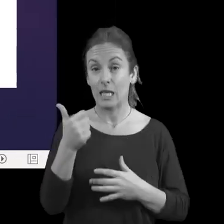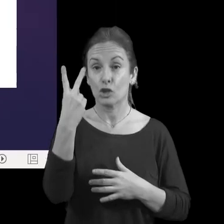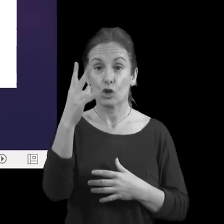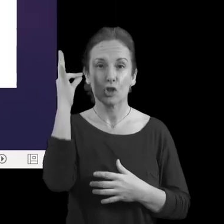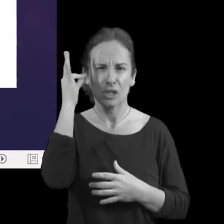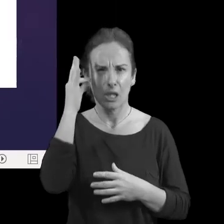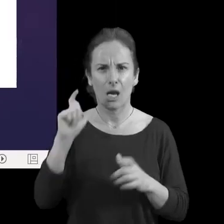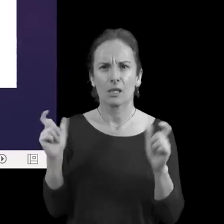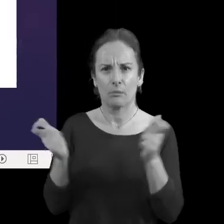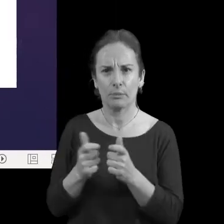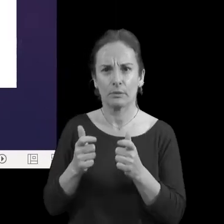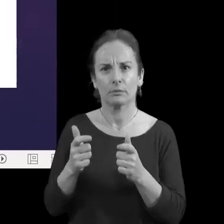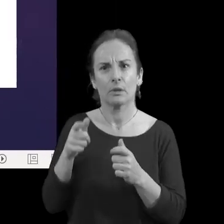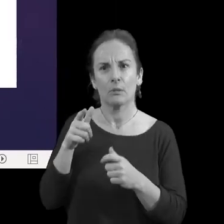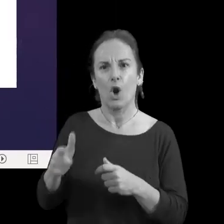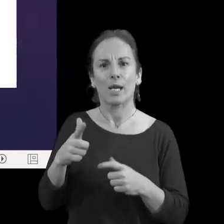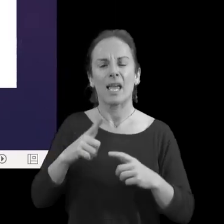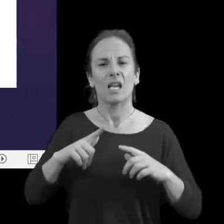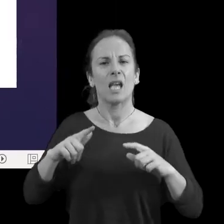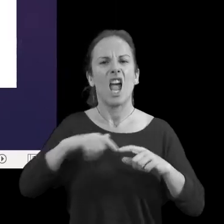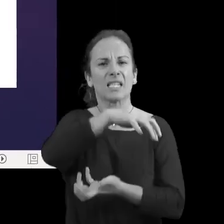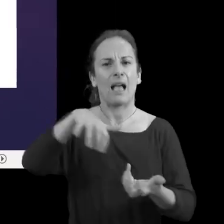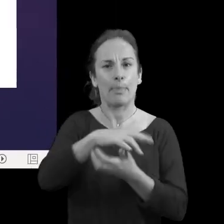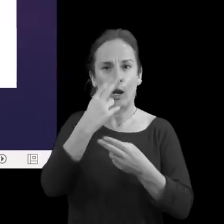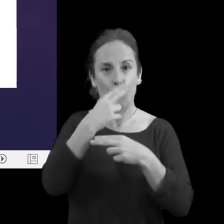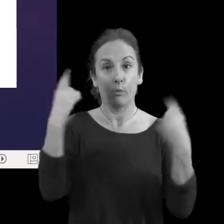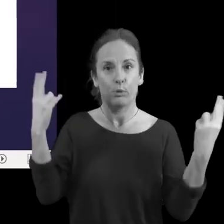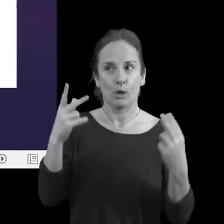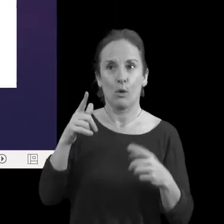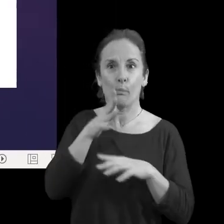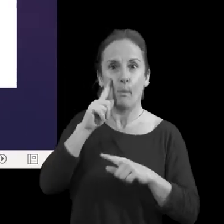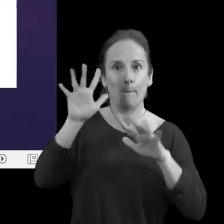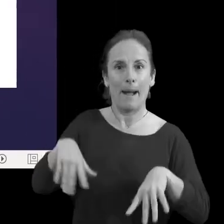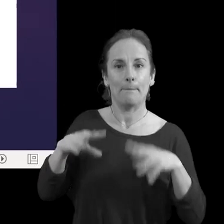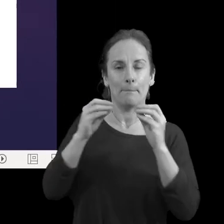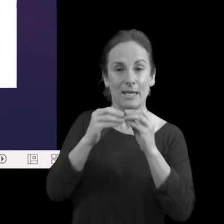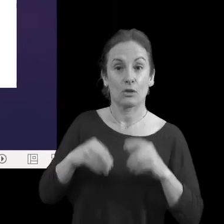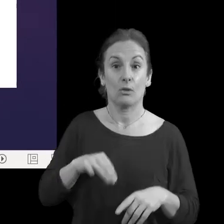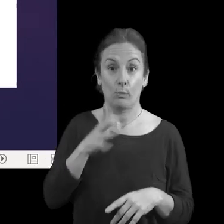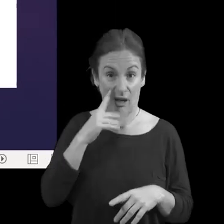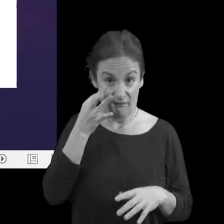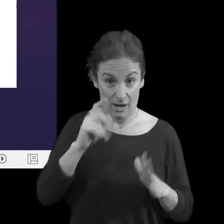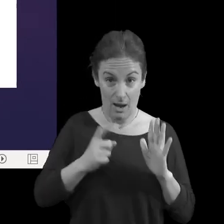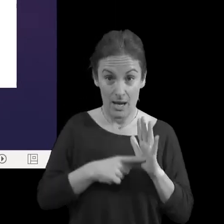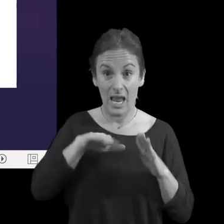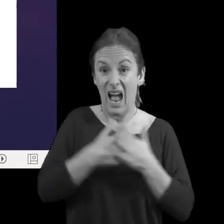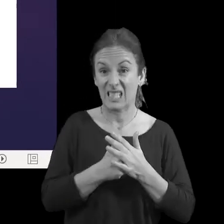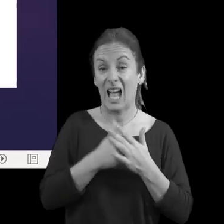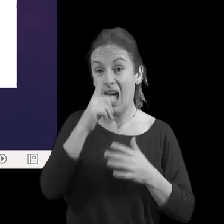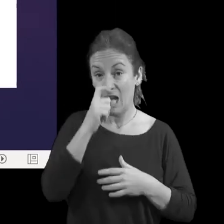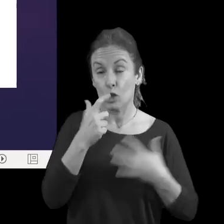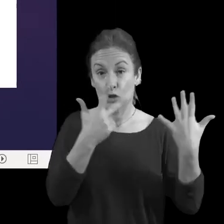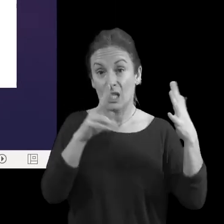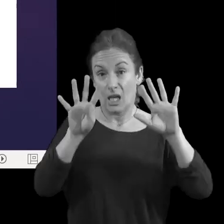escándalo público. Sabéis que este es un delito que hasta el año 89 no se derogó, ¿no? Y ya las lesbianas con el apoyo